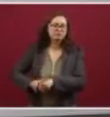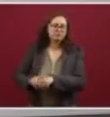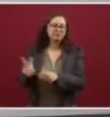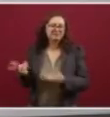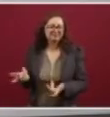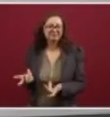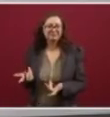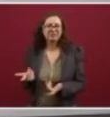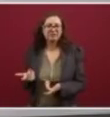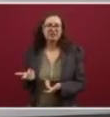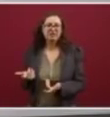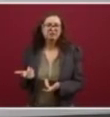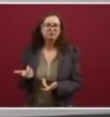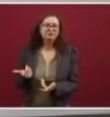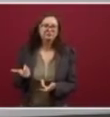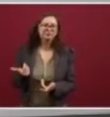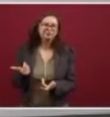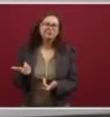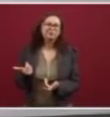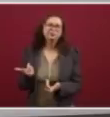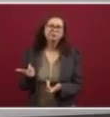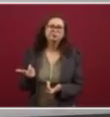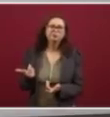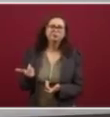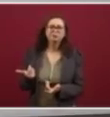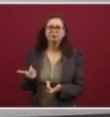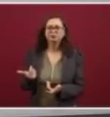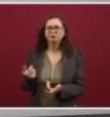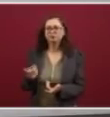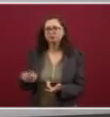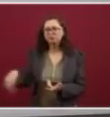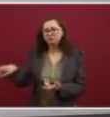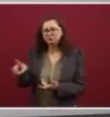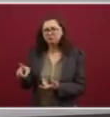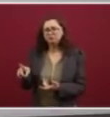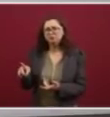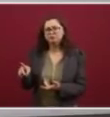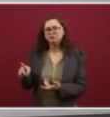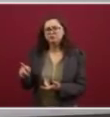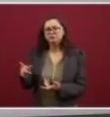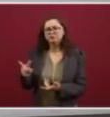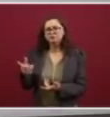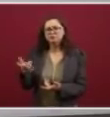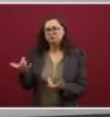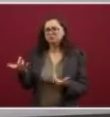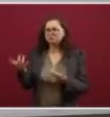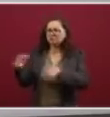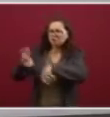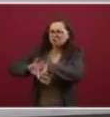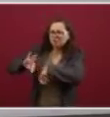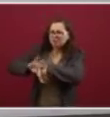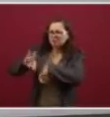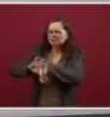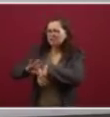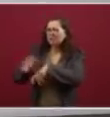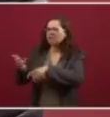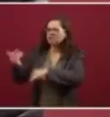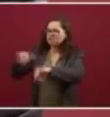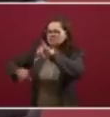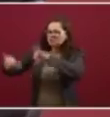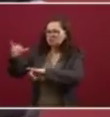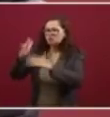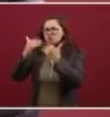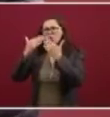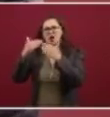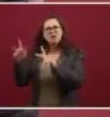Habían quienes no tenían laboratorios y vendían medicinas. Y